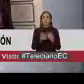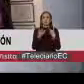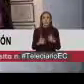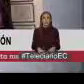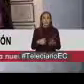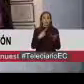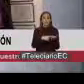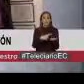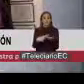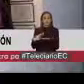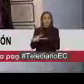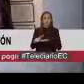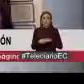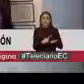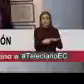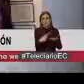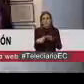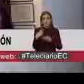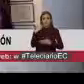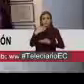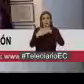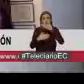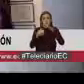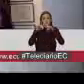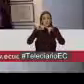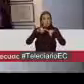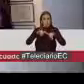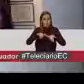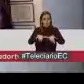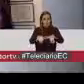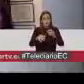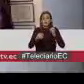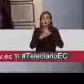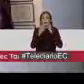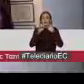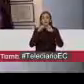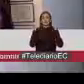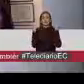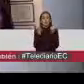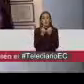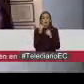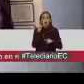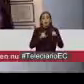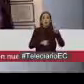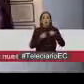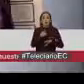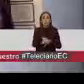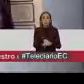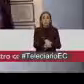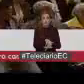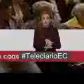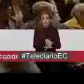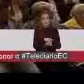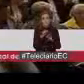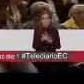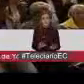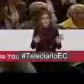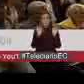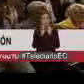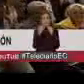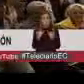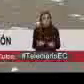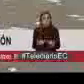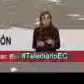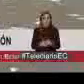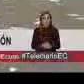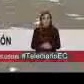discusión profunda como sociedad de cómo vamos a salir adelante en una sociedad que lamentablemente durante mucho tiempo ha tolerado temas graves. El trabajo de los